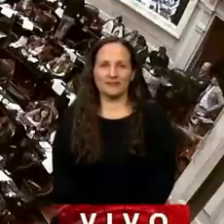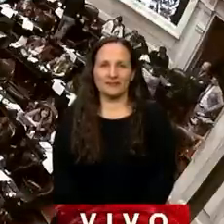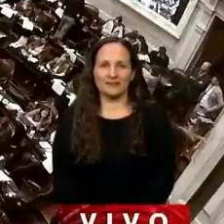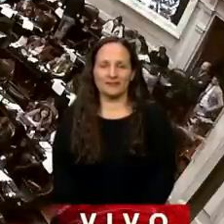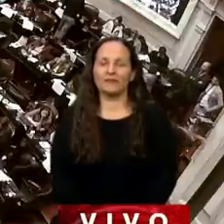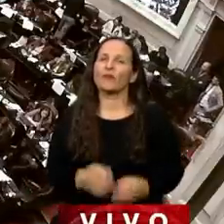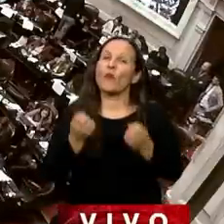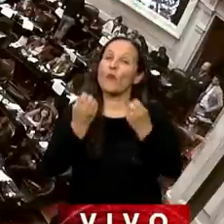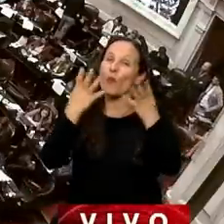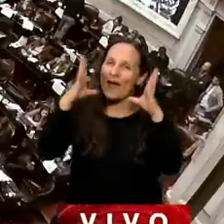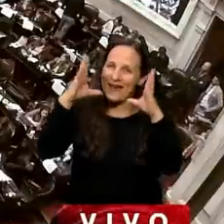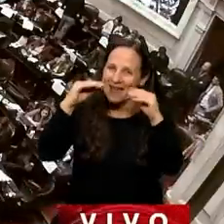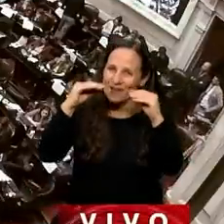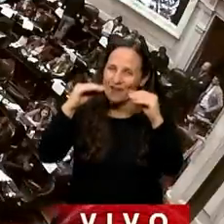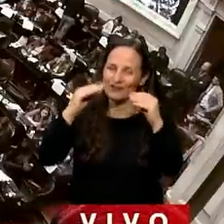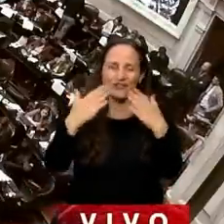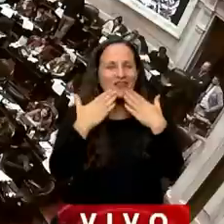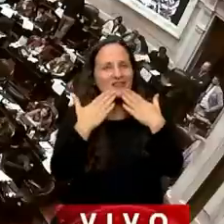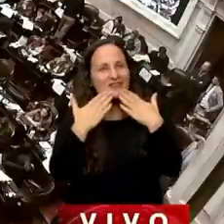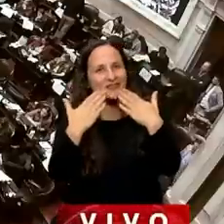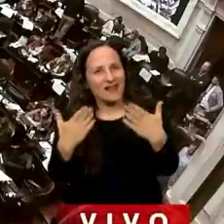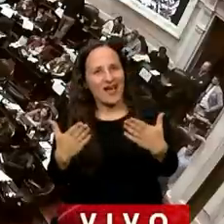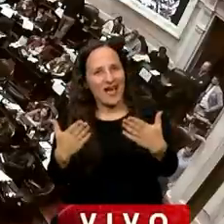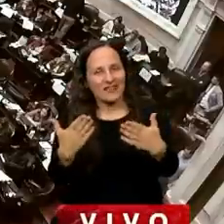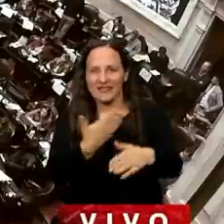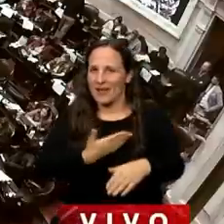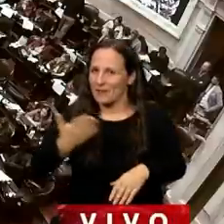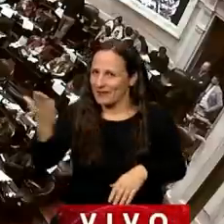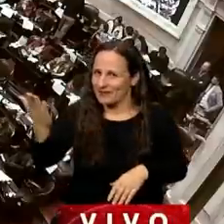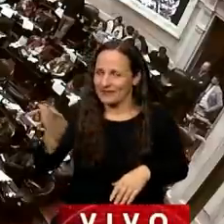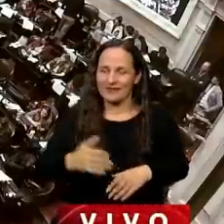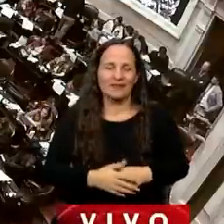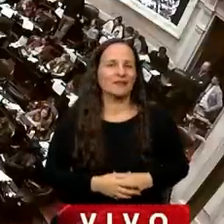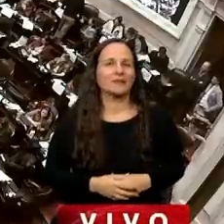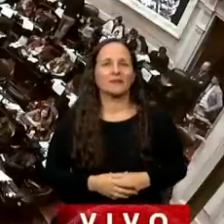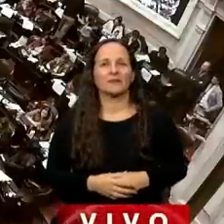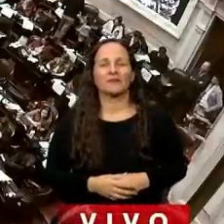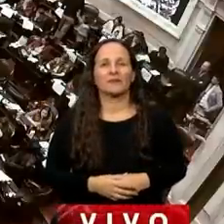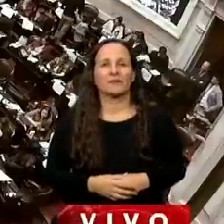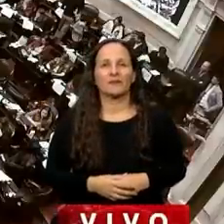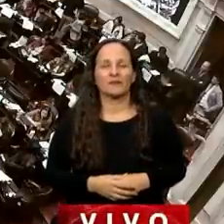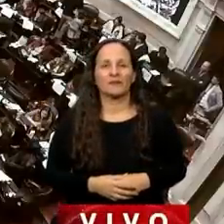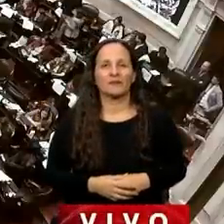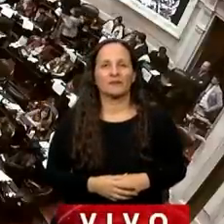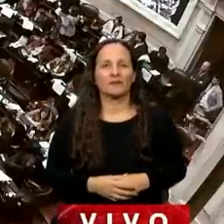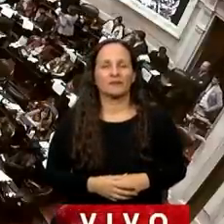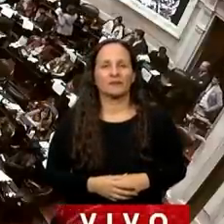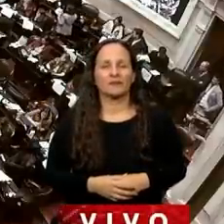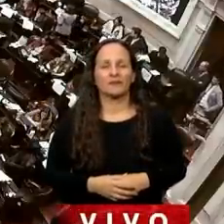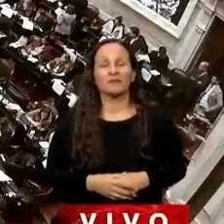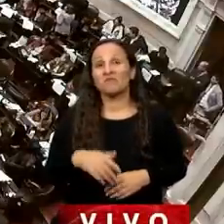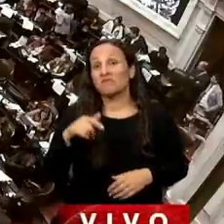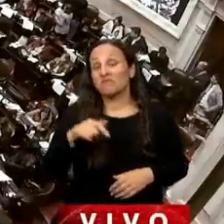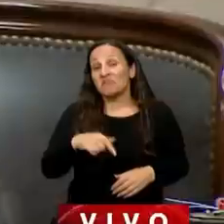Buenas noches. Gracias, señora Presidente. He visto a lo largo